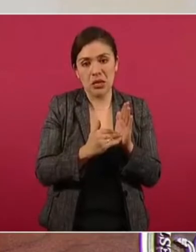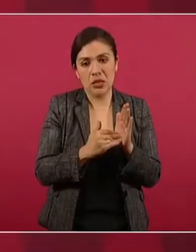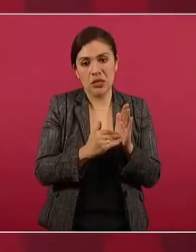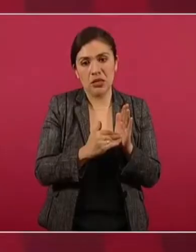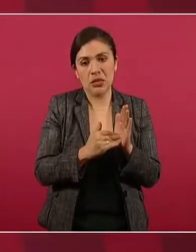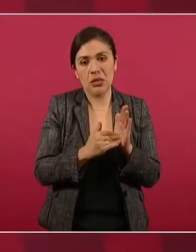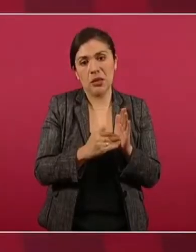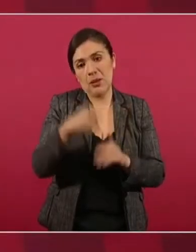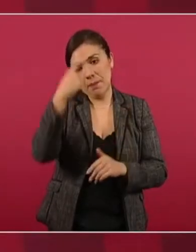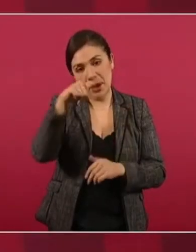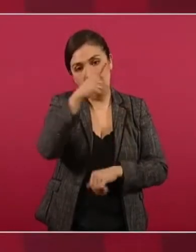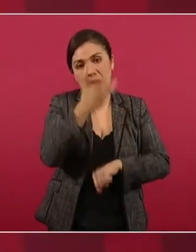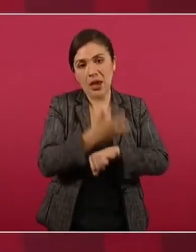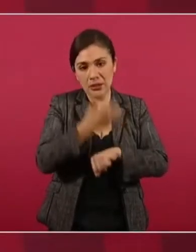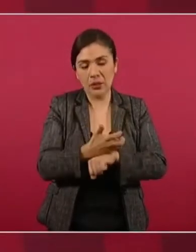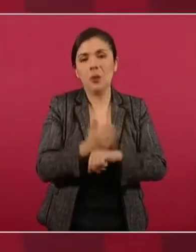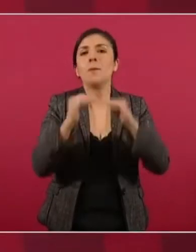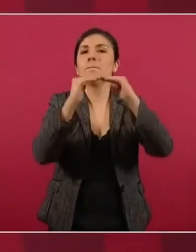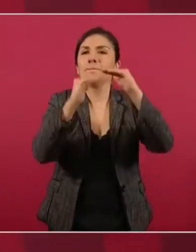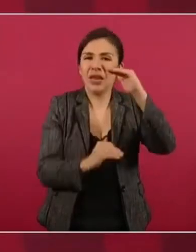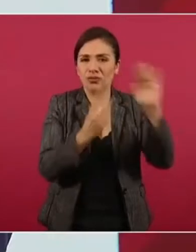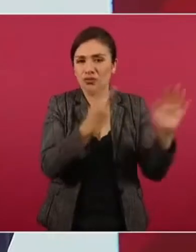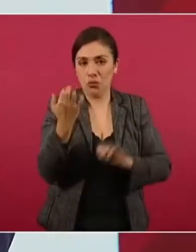ofrece reducir Estados Unidos adicionales